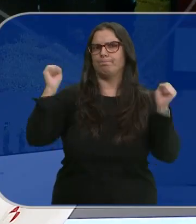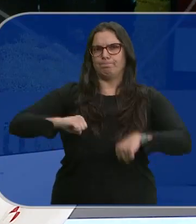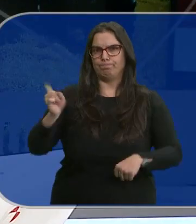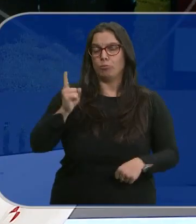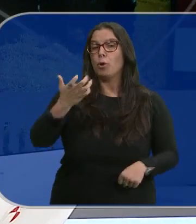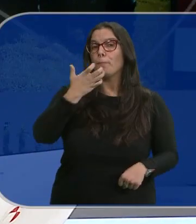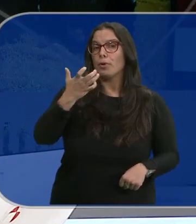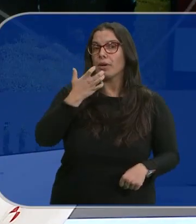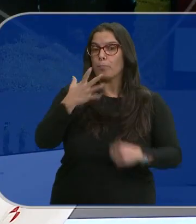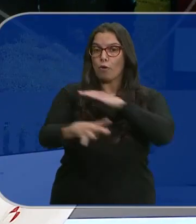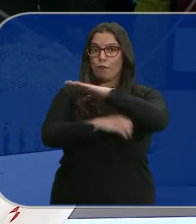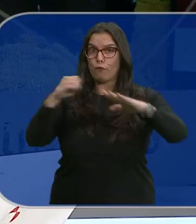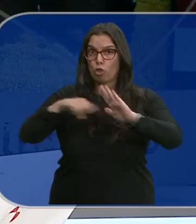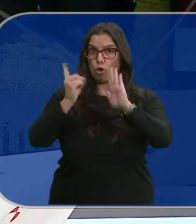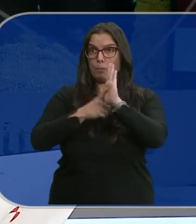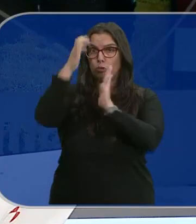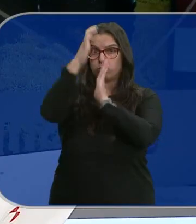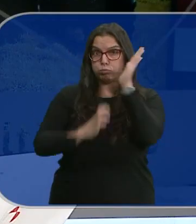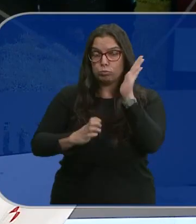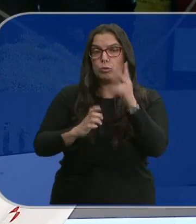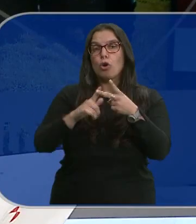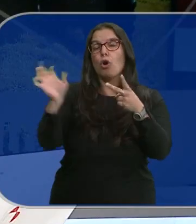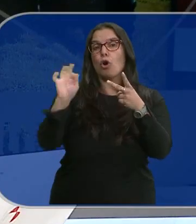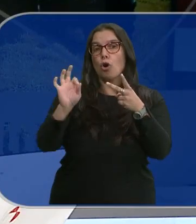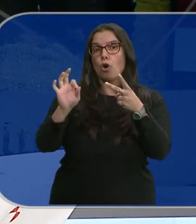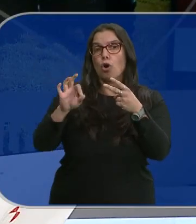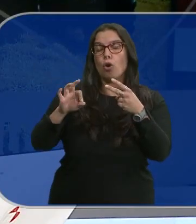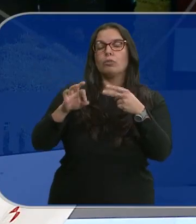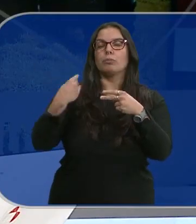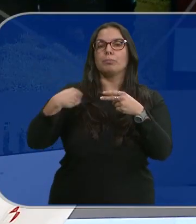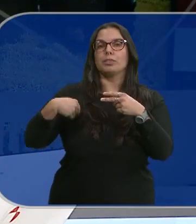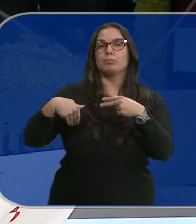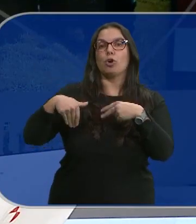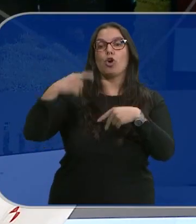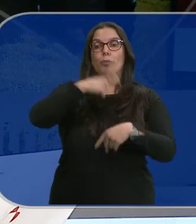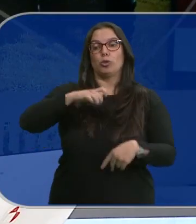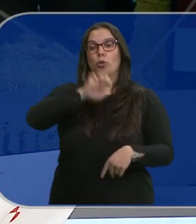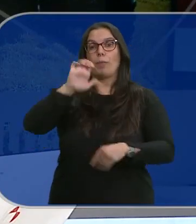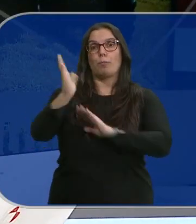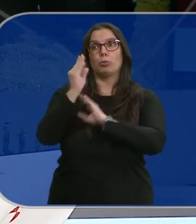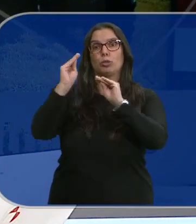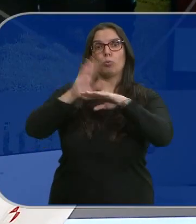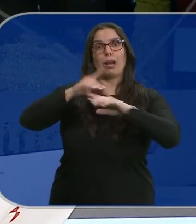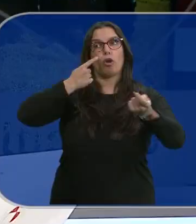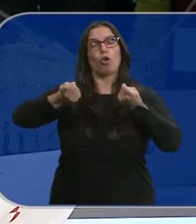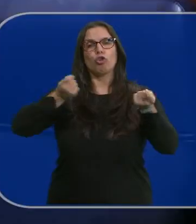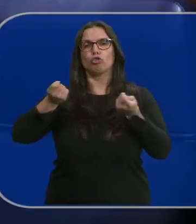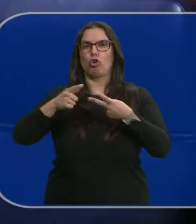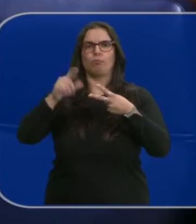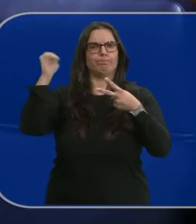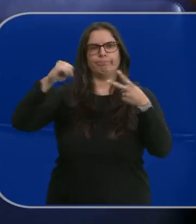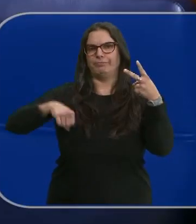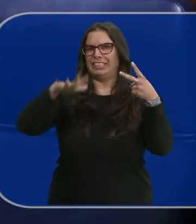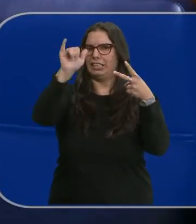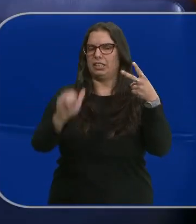cosas, con la reducción de fondos para agricultores y ganaderos o con la gobernanza que proponen desde la Comisión Europea.